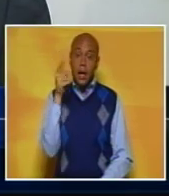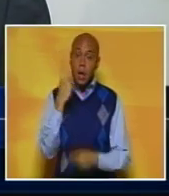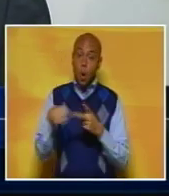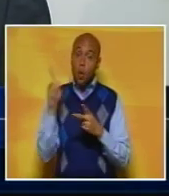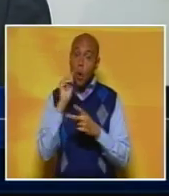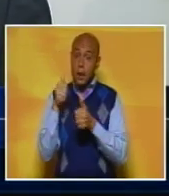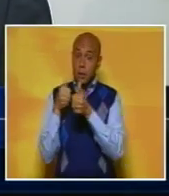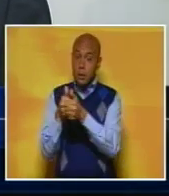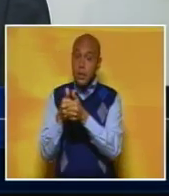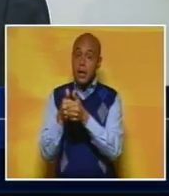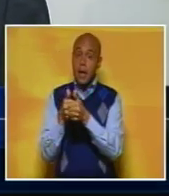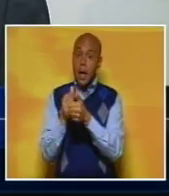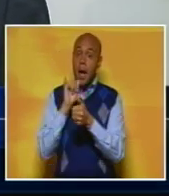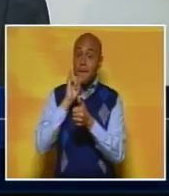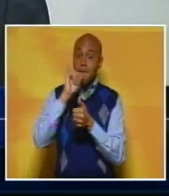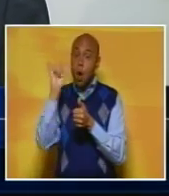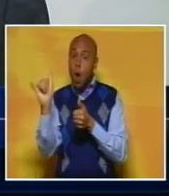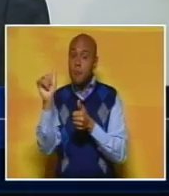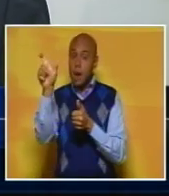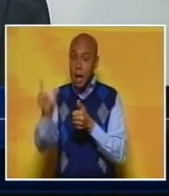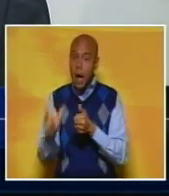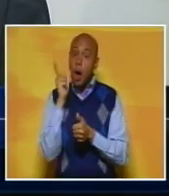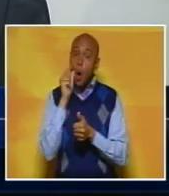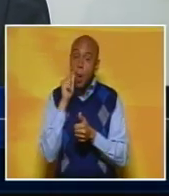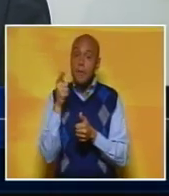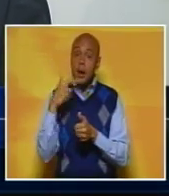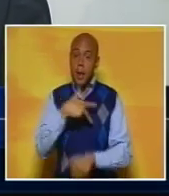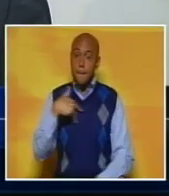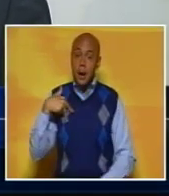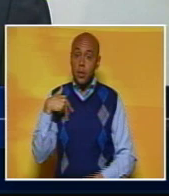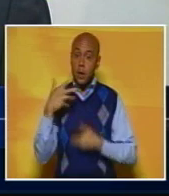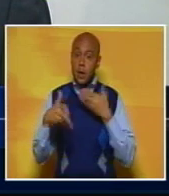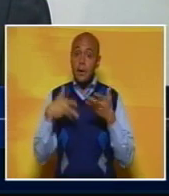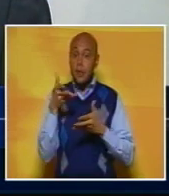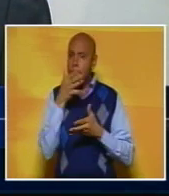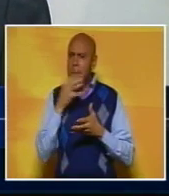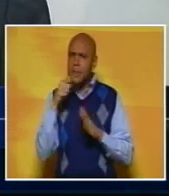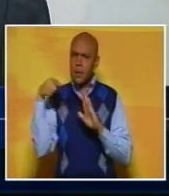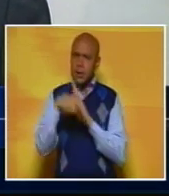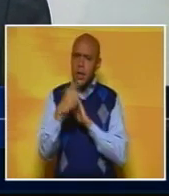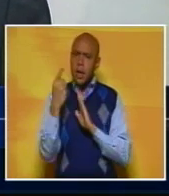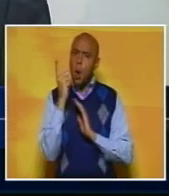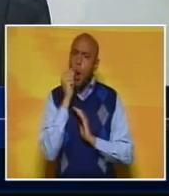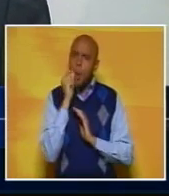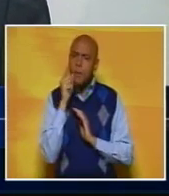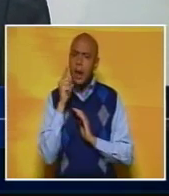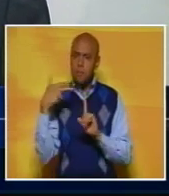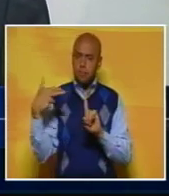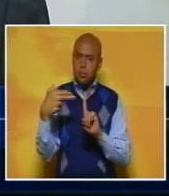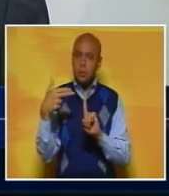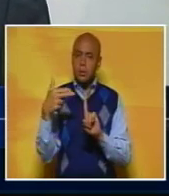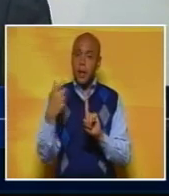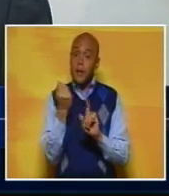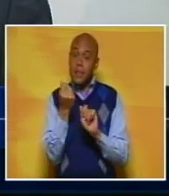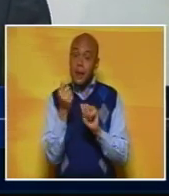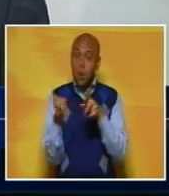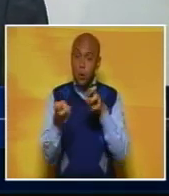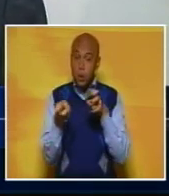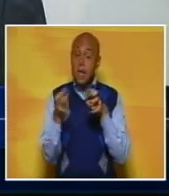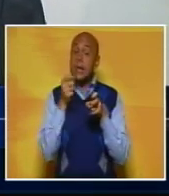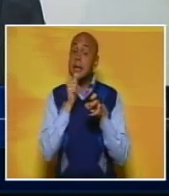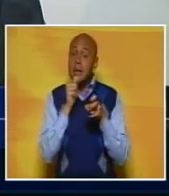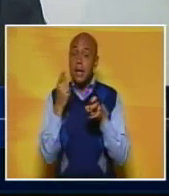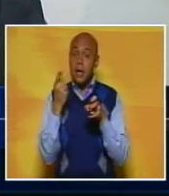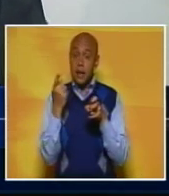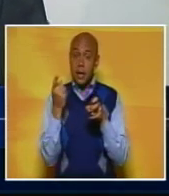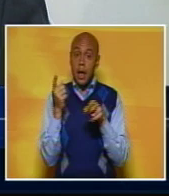suministra una información para que cometan un robo a una persona que iba a sacar un dinero. Gracias a la efectiva acción de la Policía